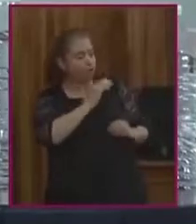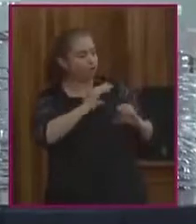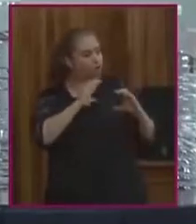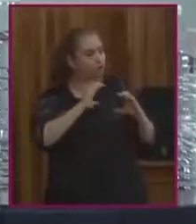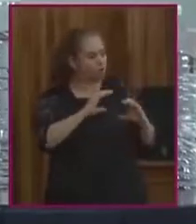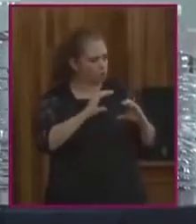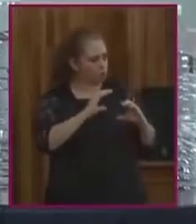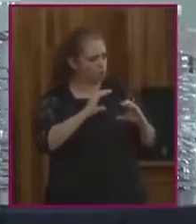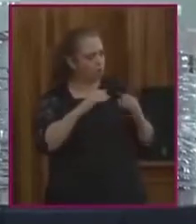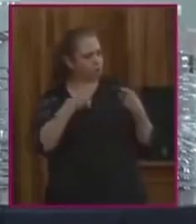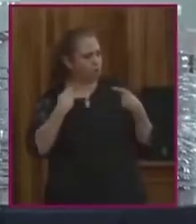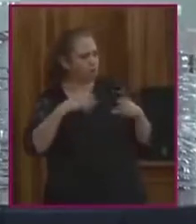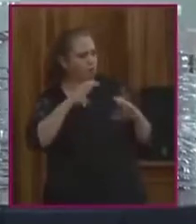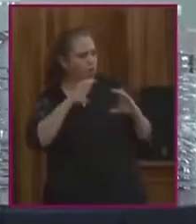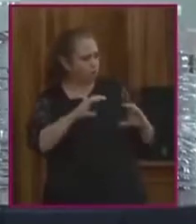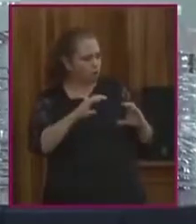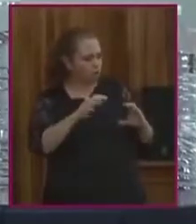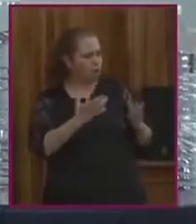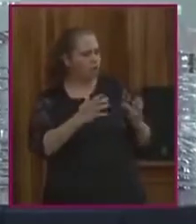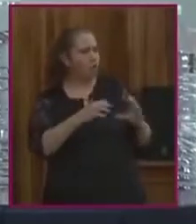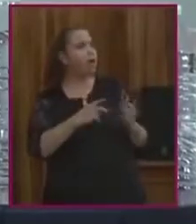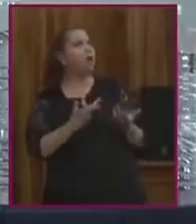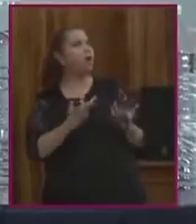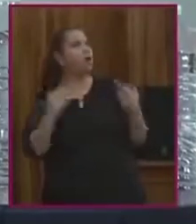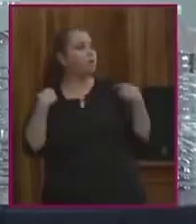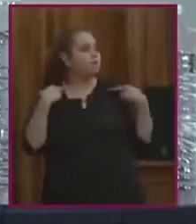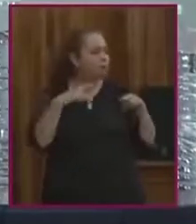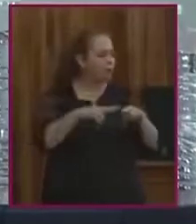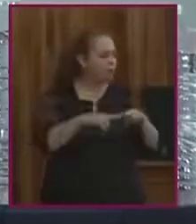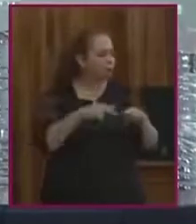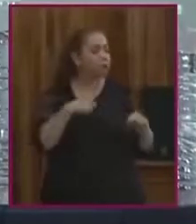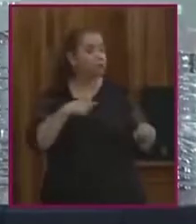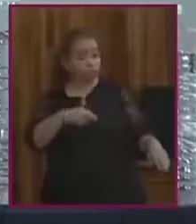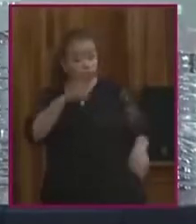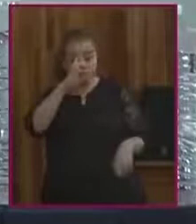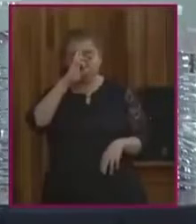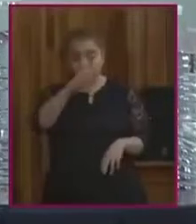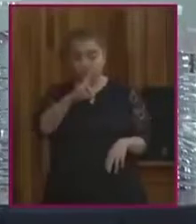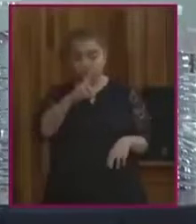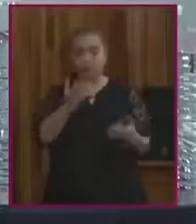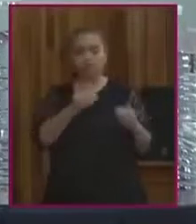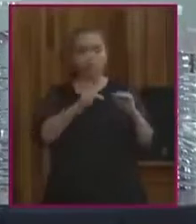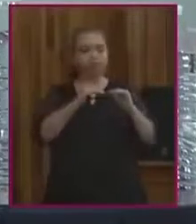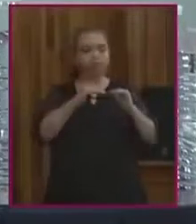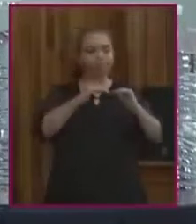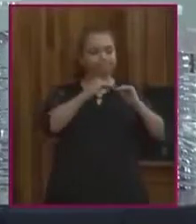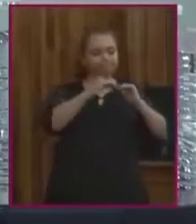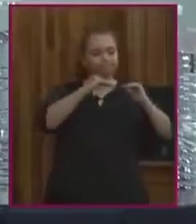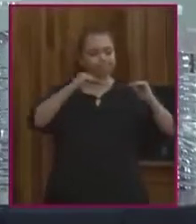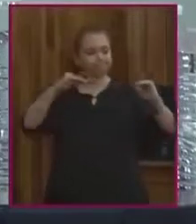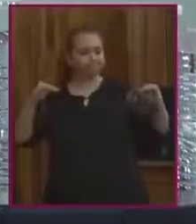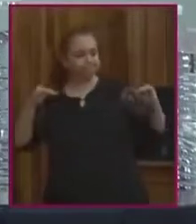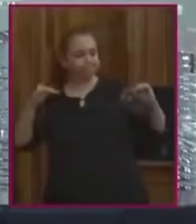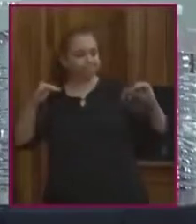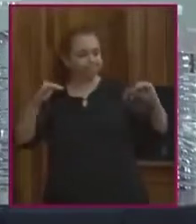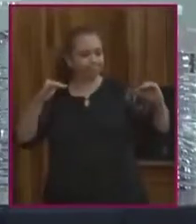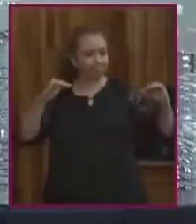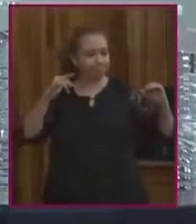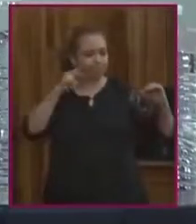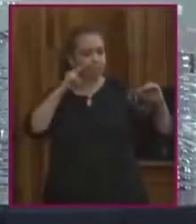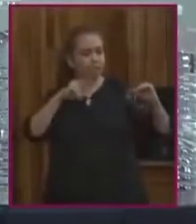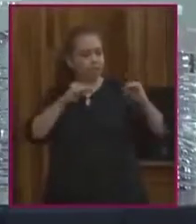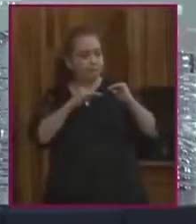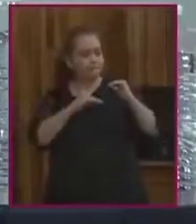educador. Son responsables de ser mediadores e interlocutores y desde luego acompañantes de todo un proceso de